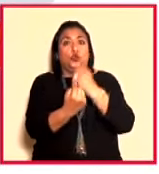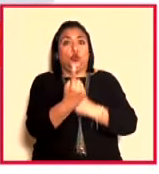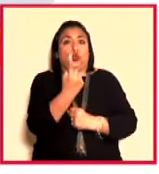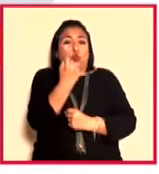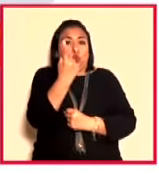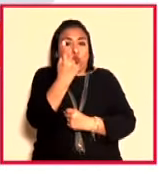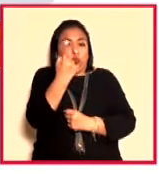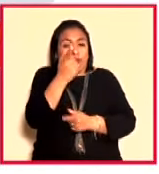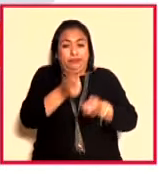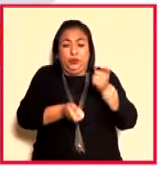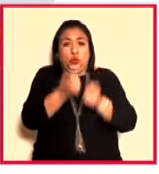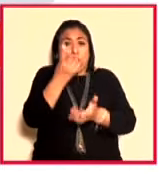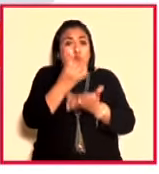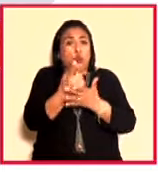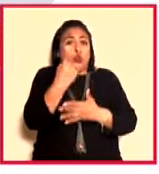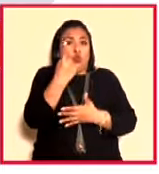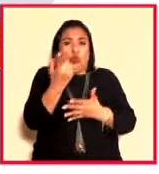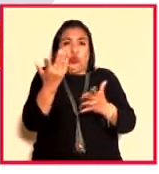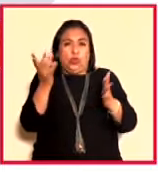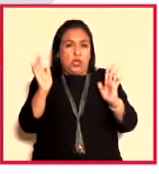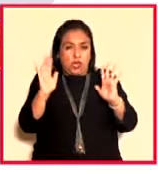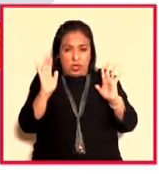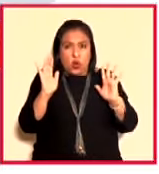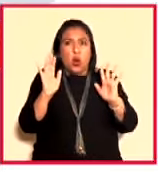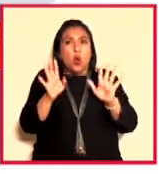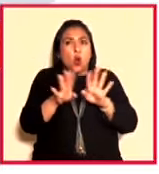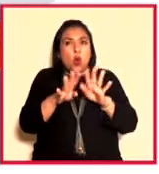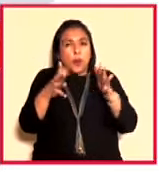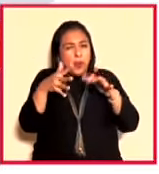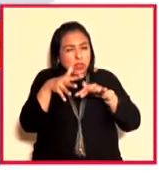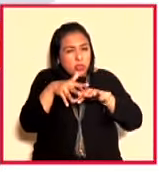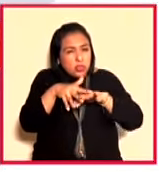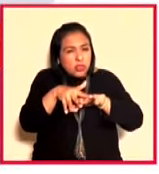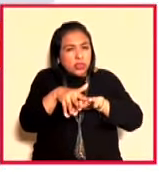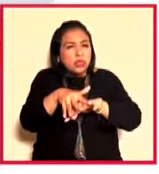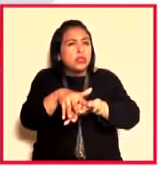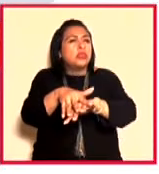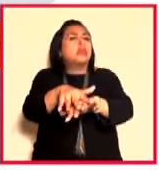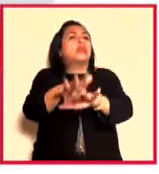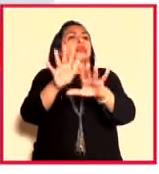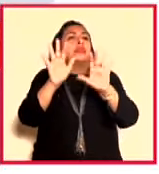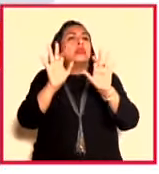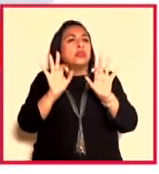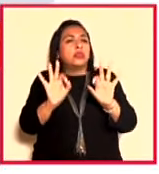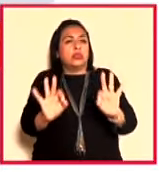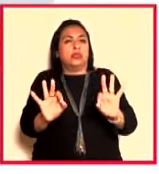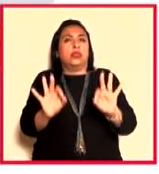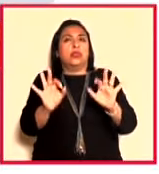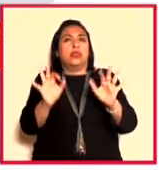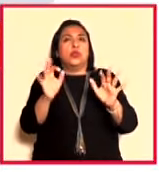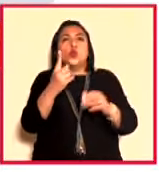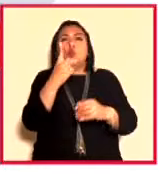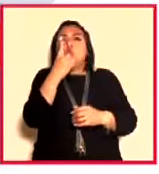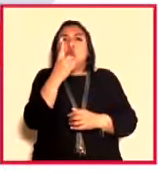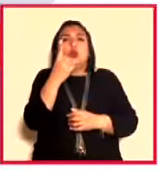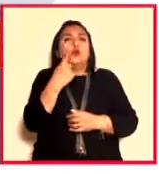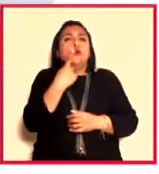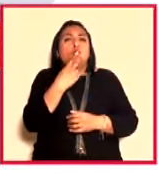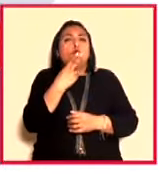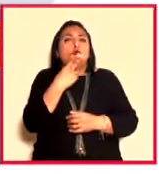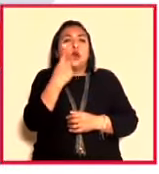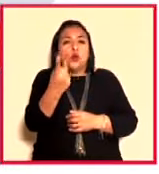una sola marimba, por ejemplo, de tanto que se complementan. Parece un solo instrumento, pero entre los